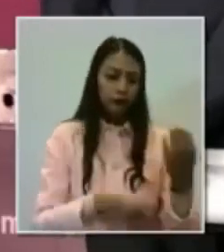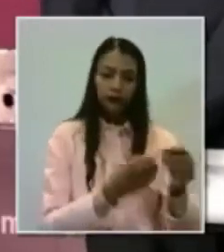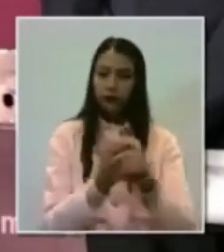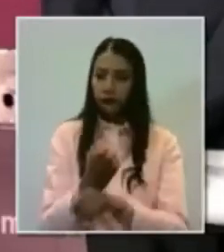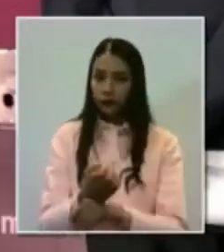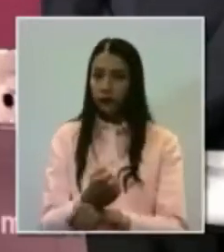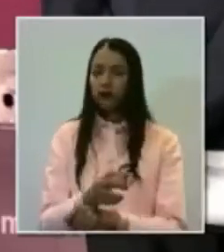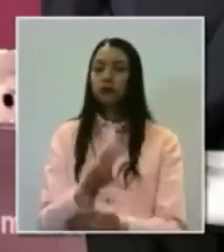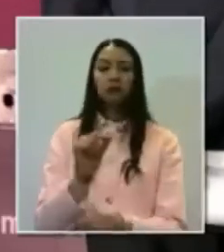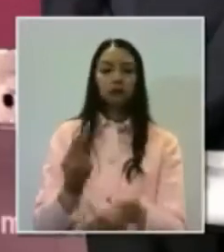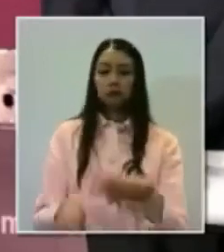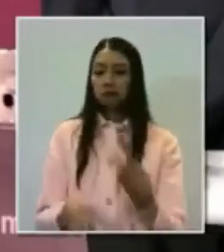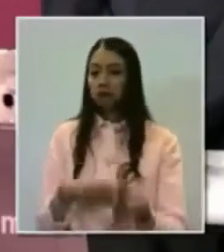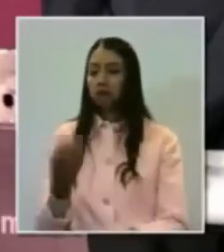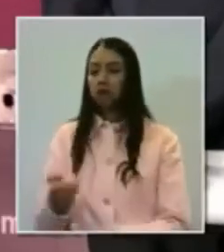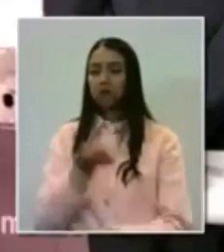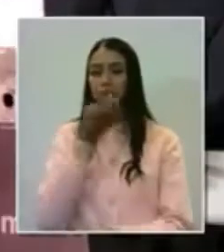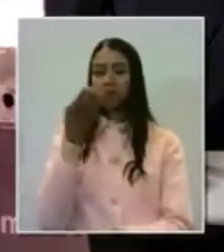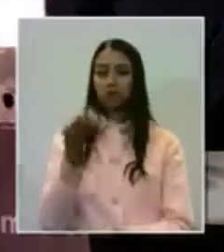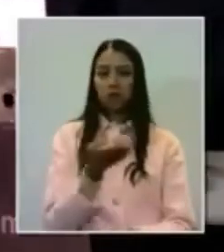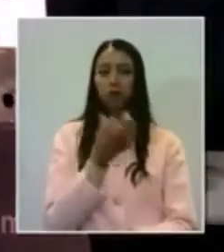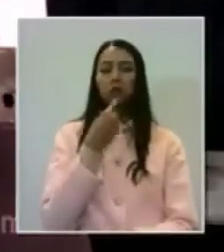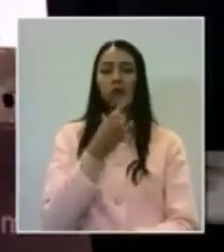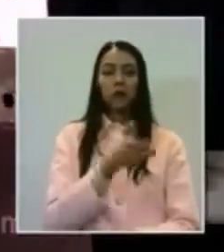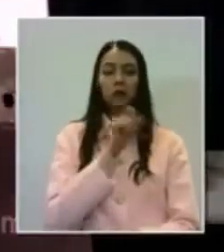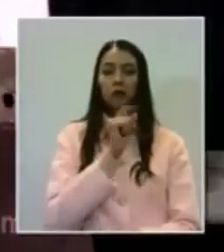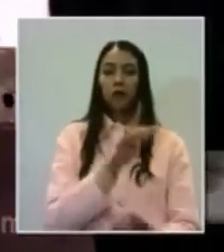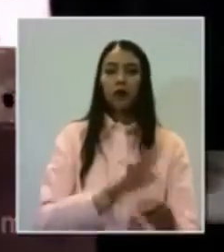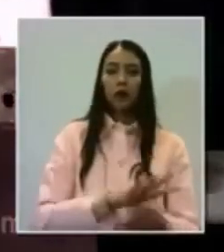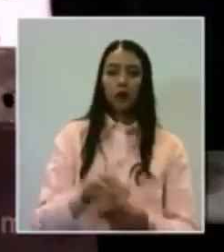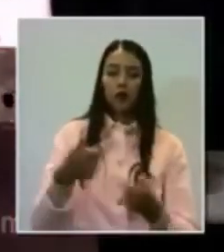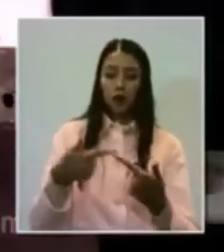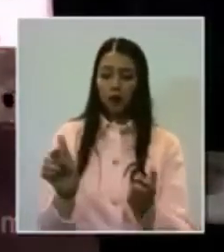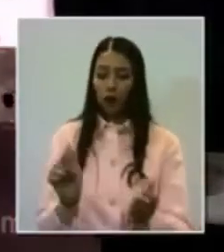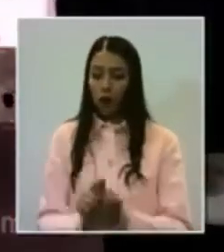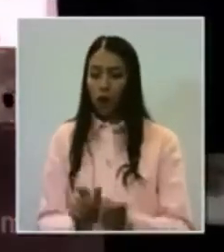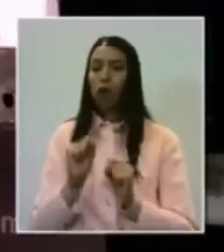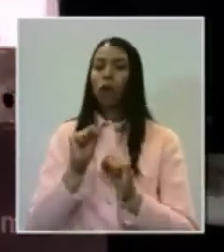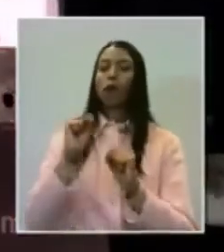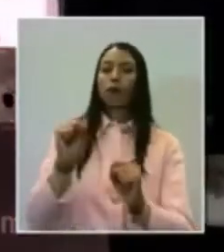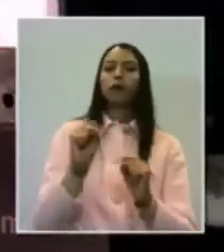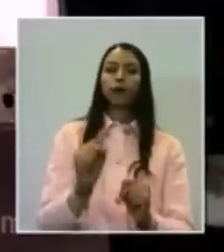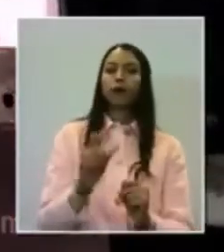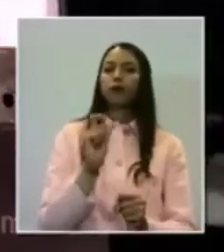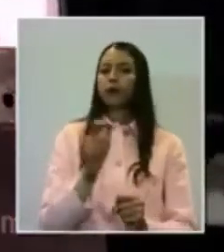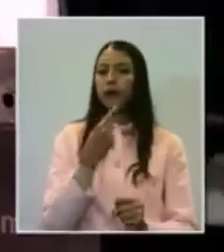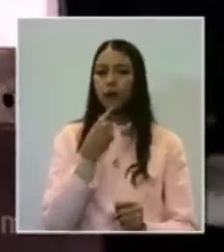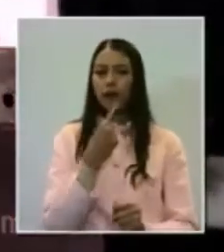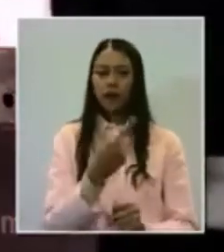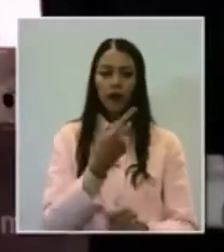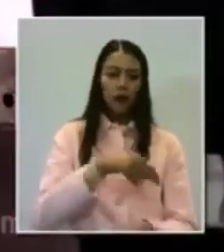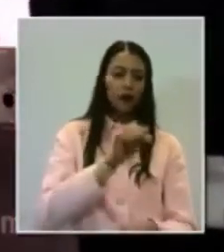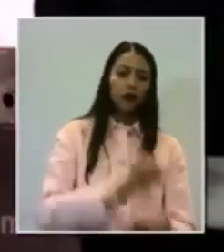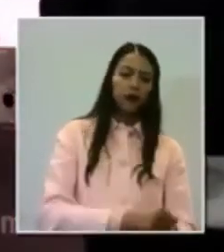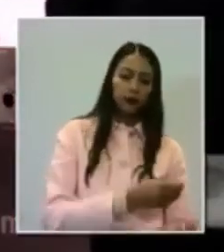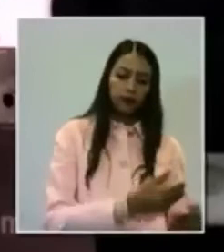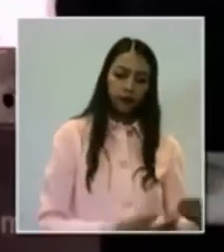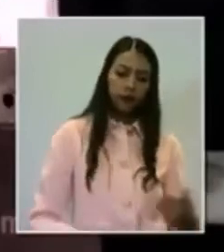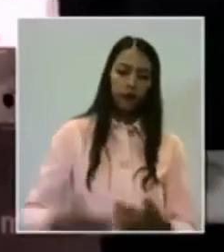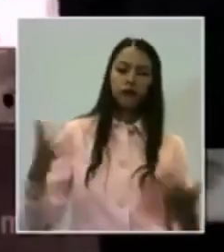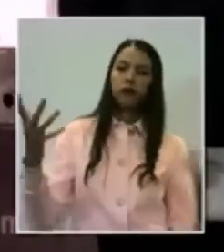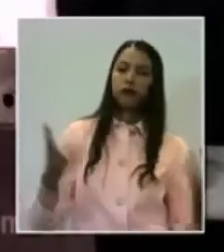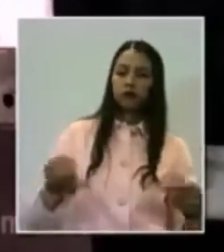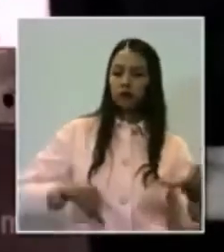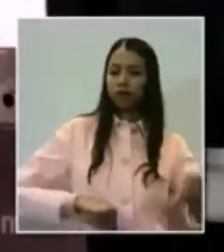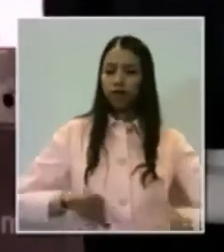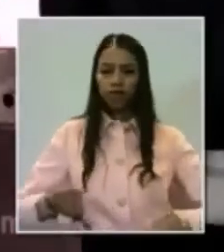estado, las que no regresaron. Comentar que ahí también tiene que ver las expresiones sindicales. ¿Qué quiere decir esto? Que durante esta semana realizaron acciones